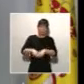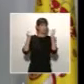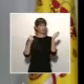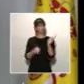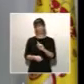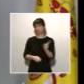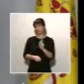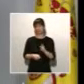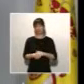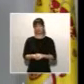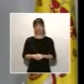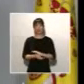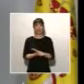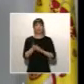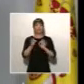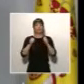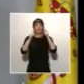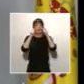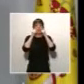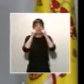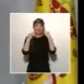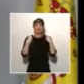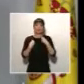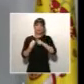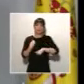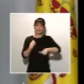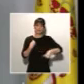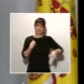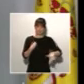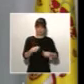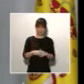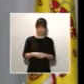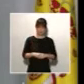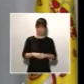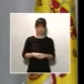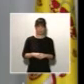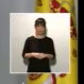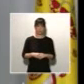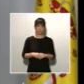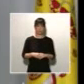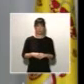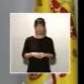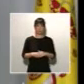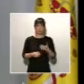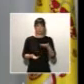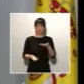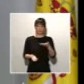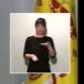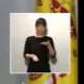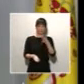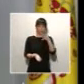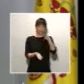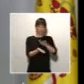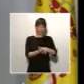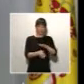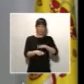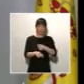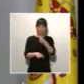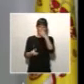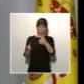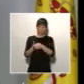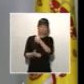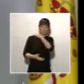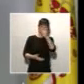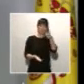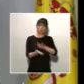vidas humanas, de vidas de personas que pueden morir por la imprudencia de unos pocos y, desde luego, no lo vamos